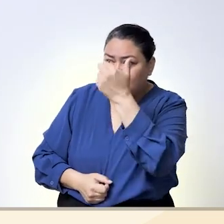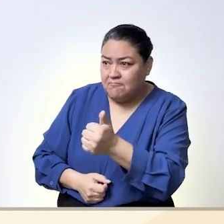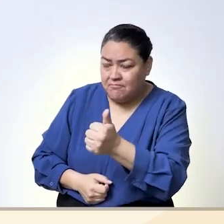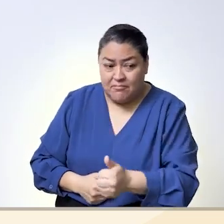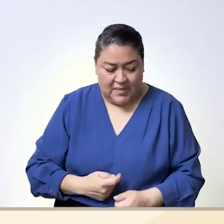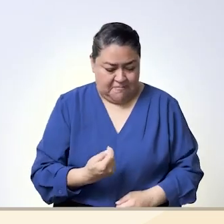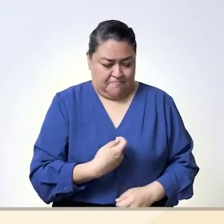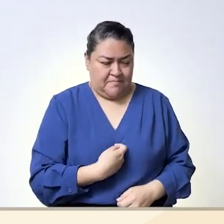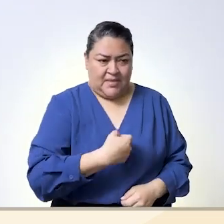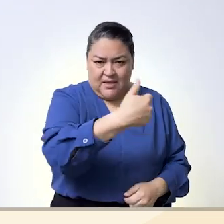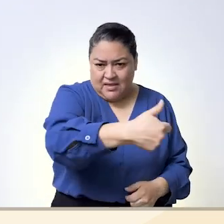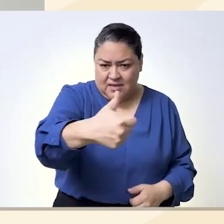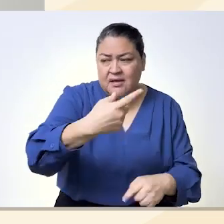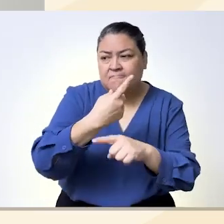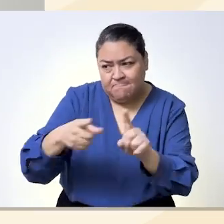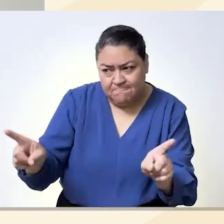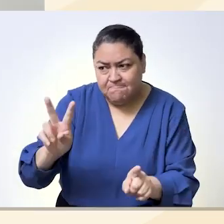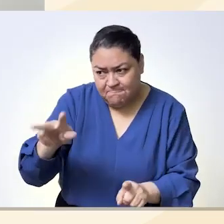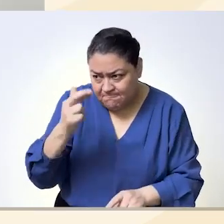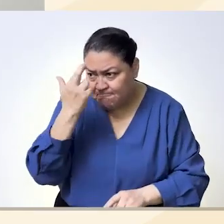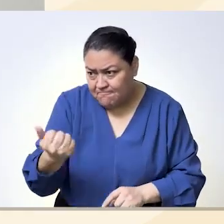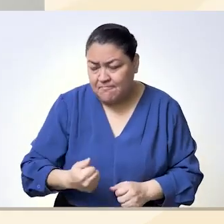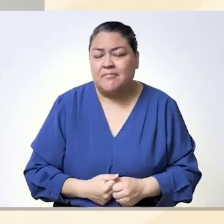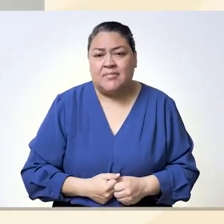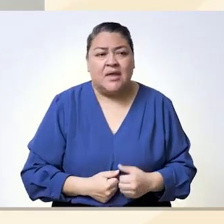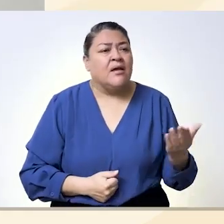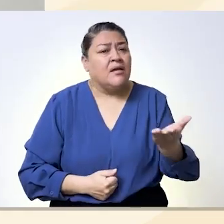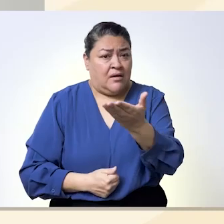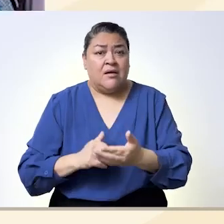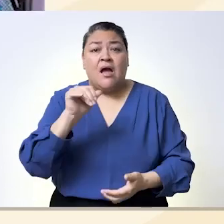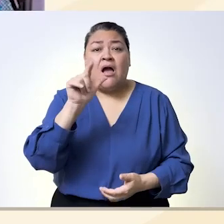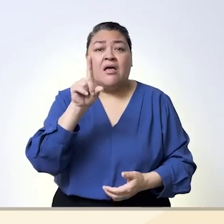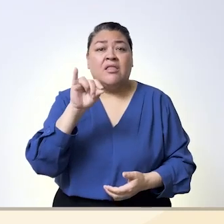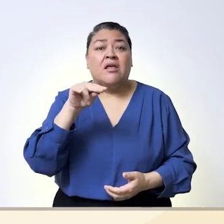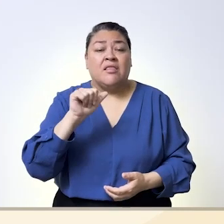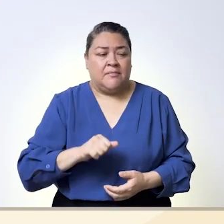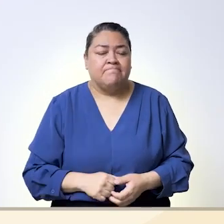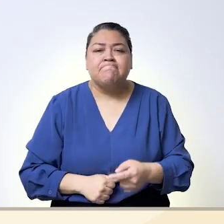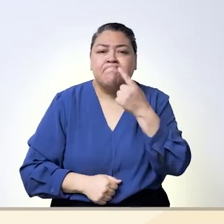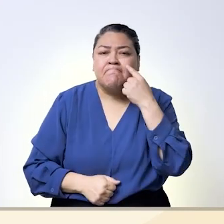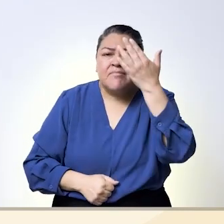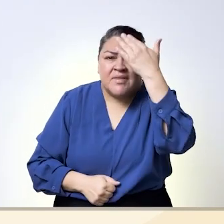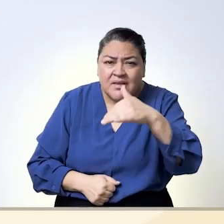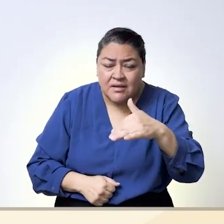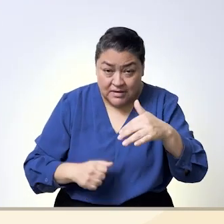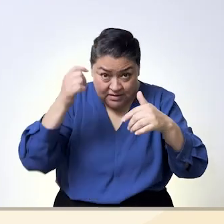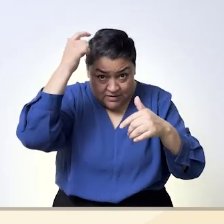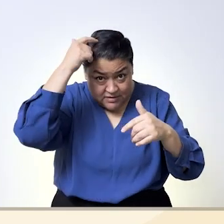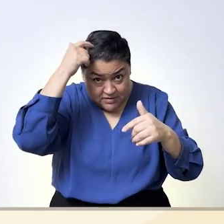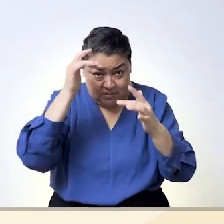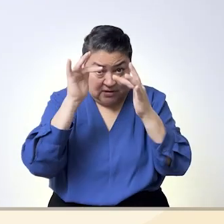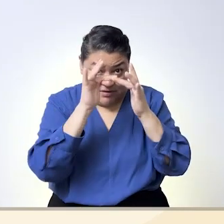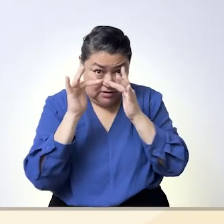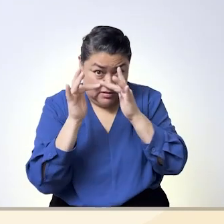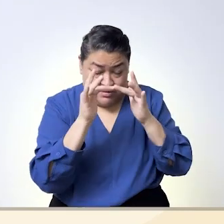que define en parte de nuestras identidades. Adriana, ¿qué nos puedes comentar al respecto? Creo que hablar de la neurodivergencia